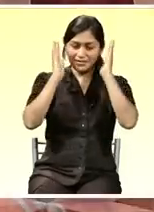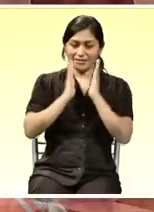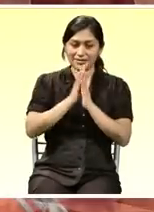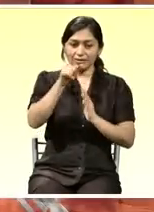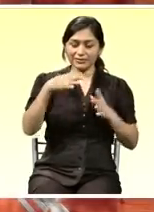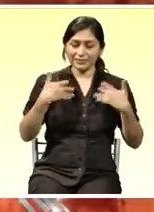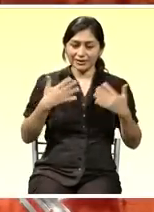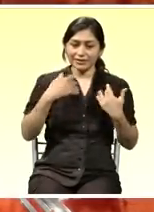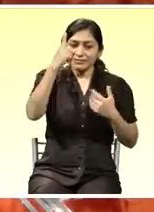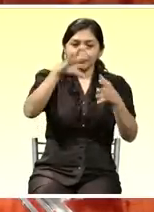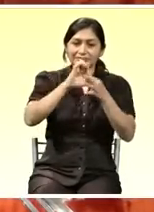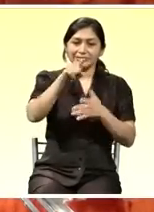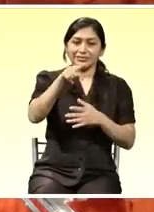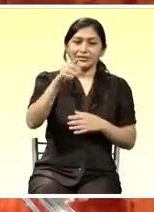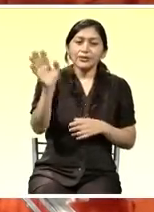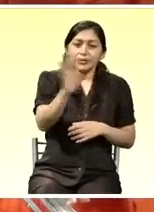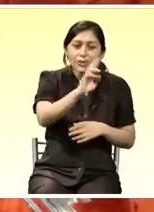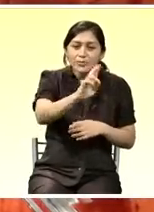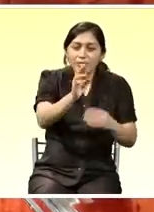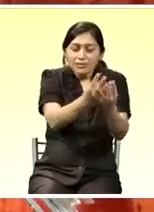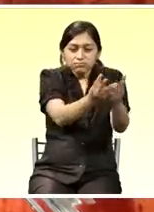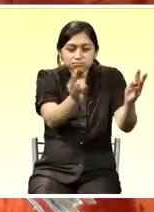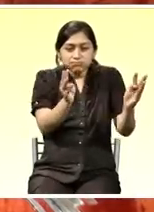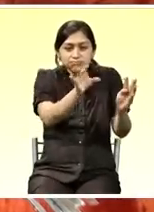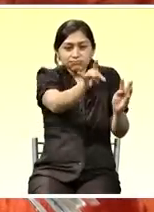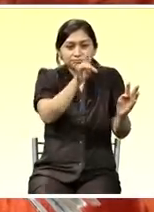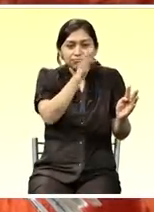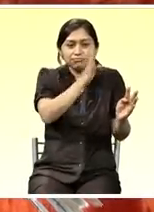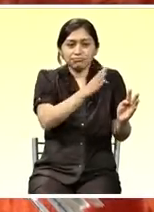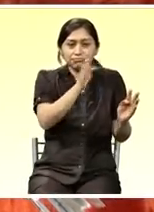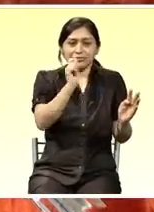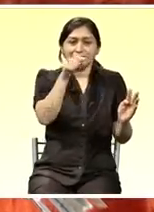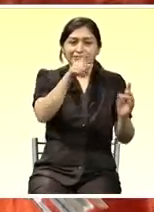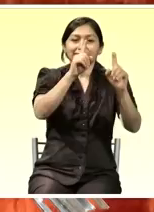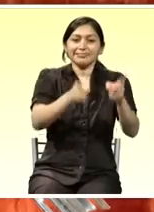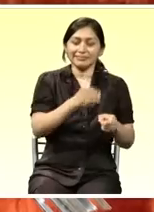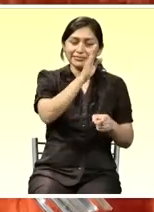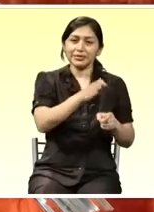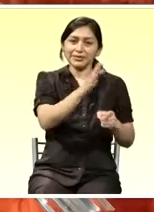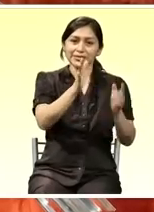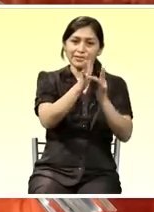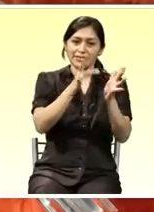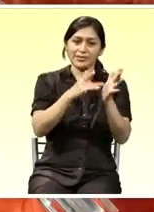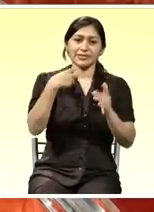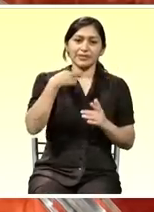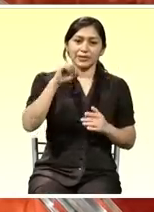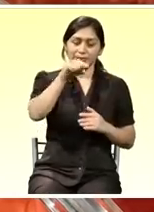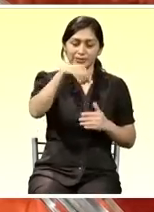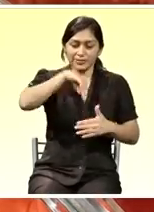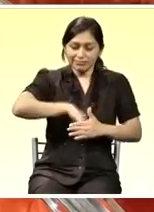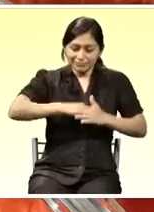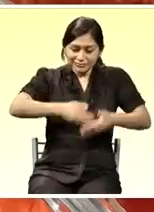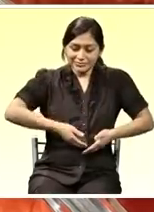gracia, el Señor es contigo. Bendita tú eres entre todas las mujeres y bendito es el fruto de tu vientre,